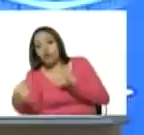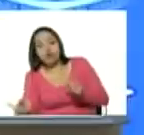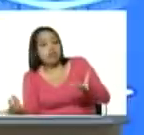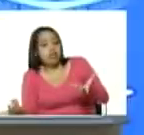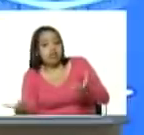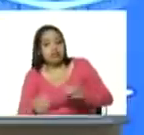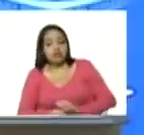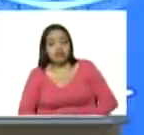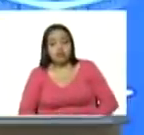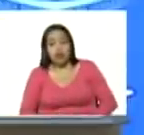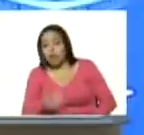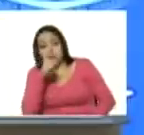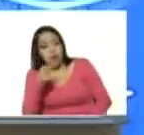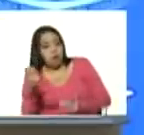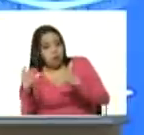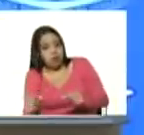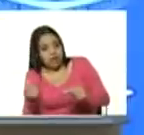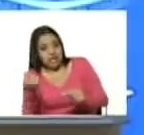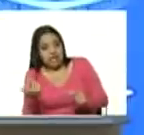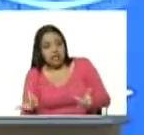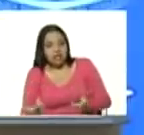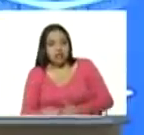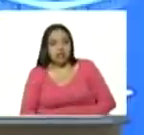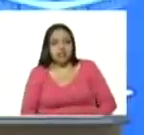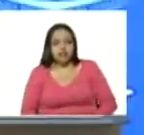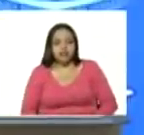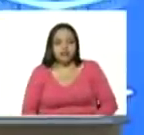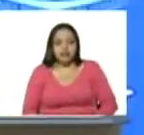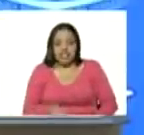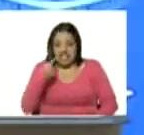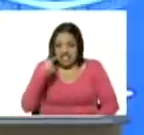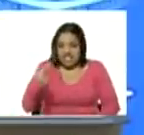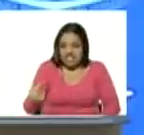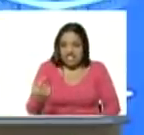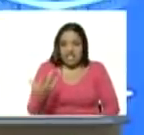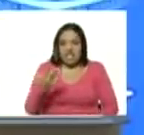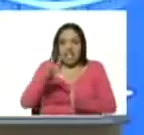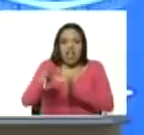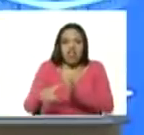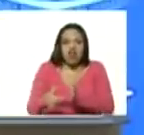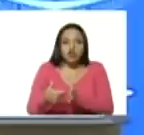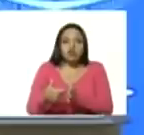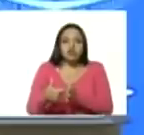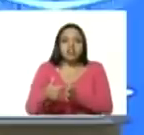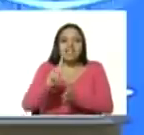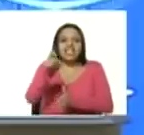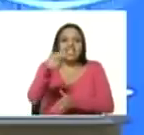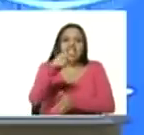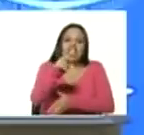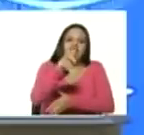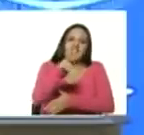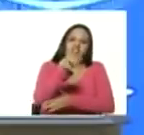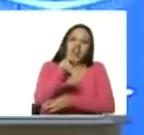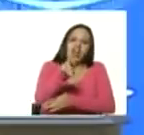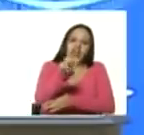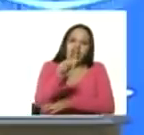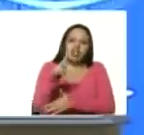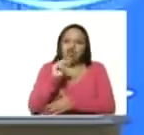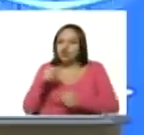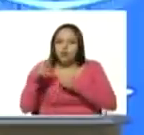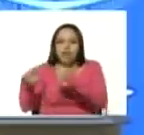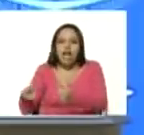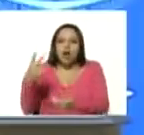Borges. En lugar de decirle a vago ladrón de Freddy Guevara, no te voy a dar 4.5 millones, te voy a